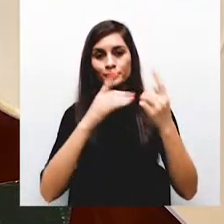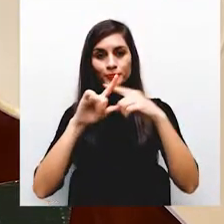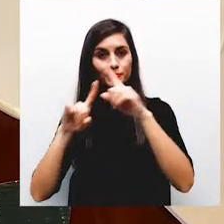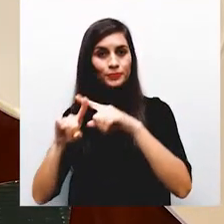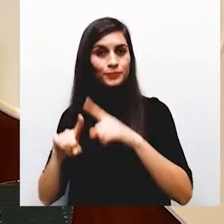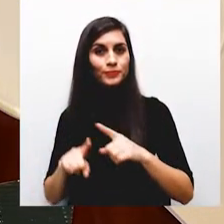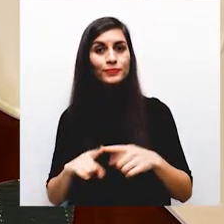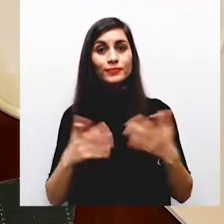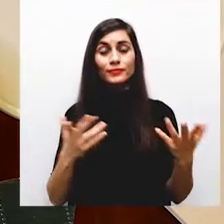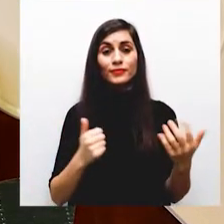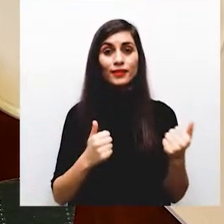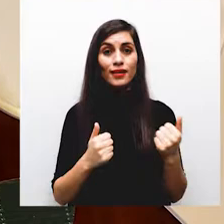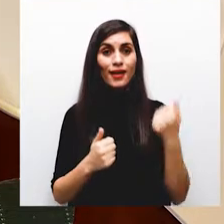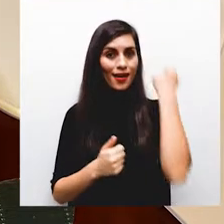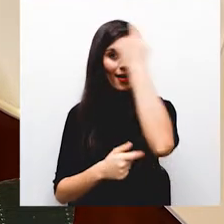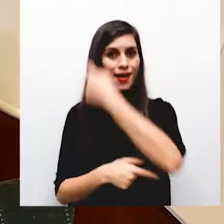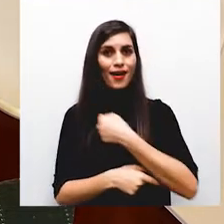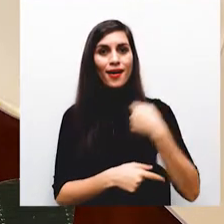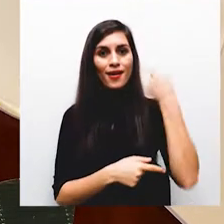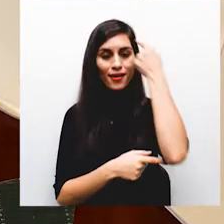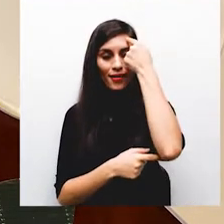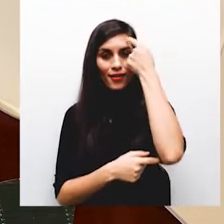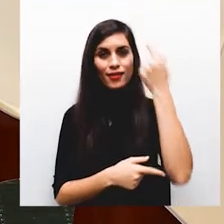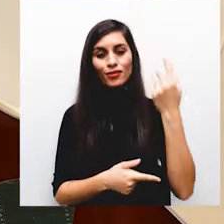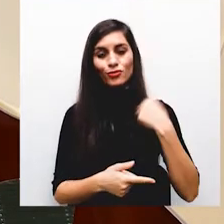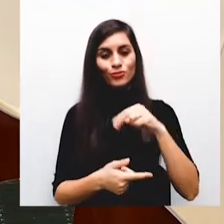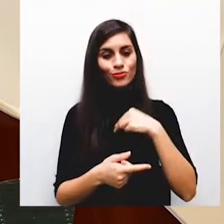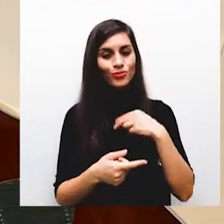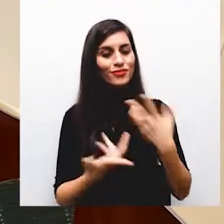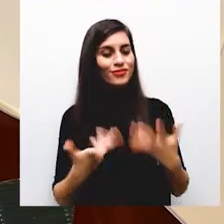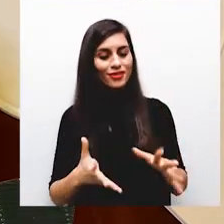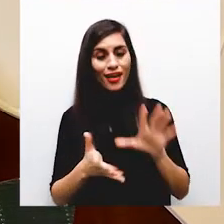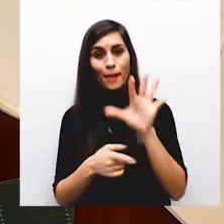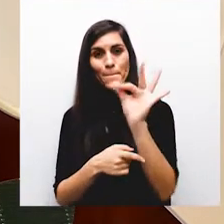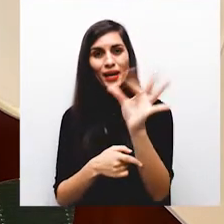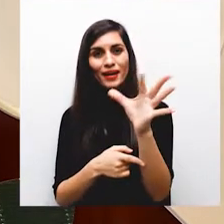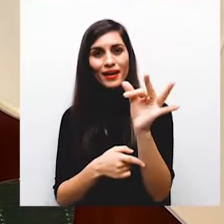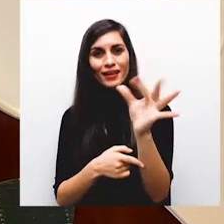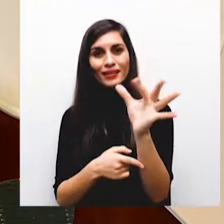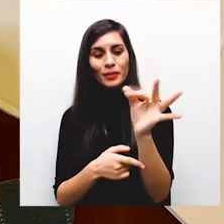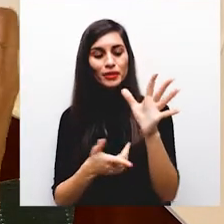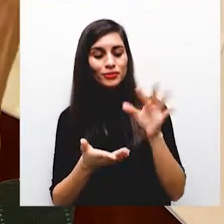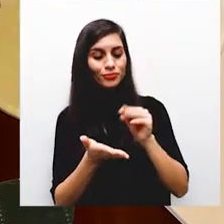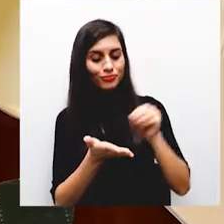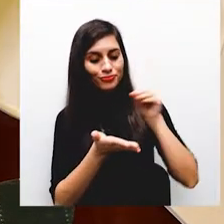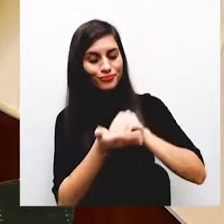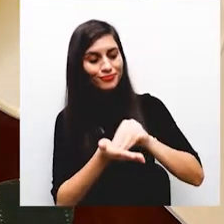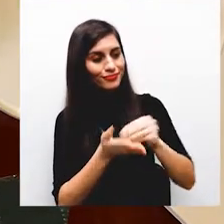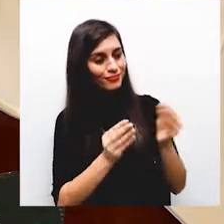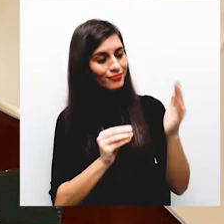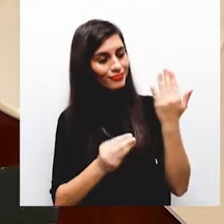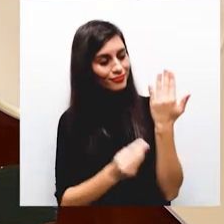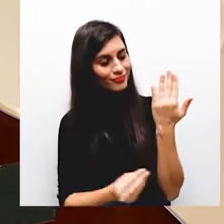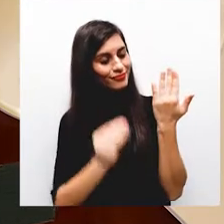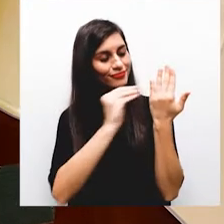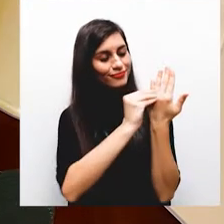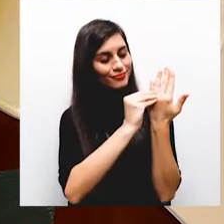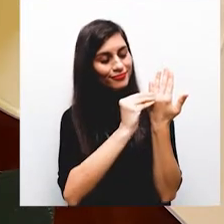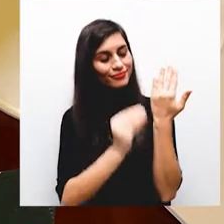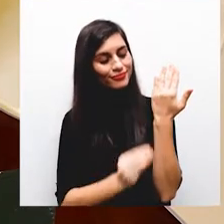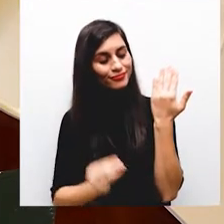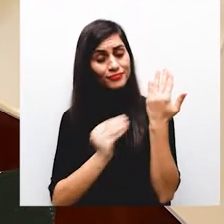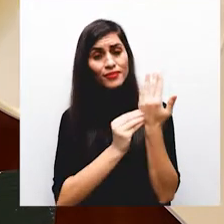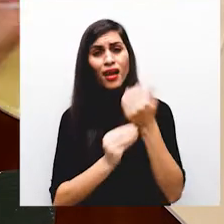también los elementos que queremos aplicar a nuestra cara, entonces comenzamos a pegar. Yo en este caso estoy usando una cola